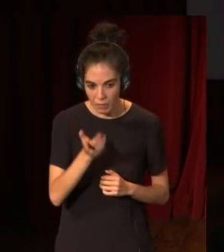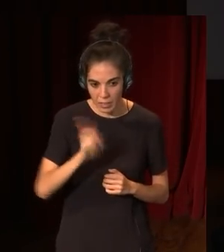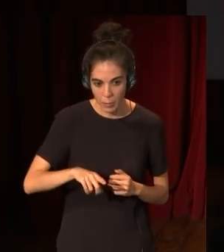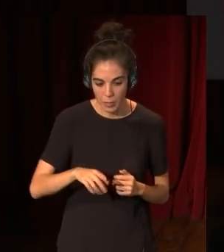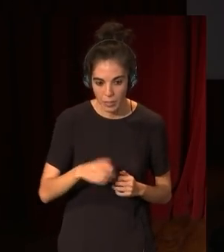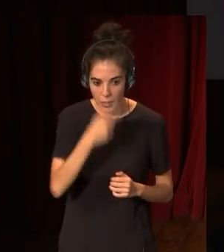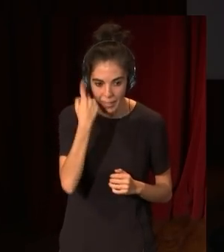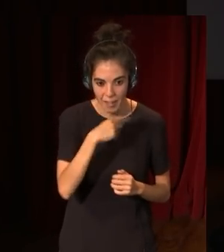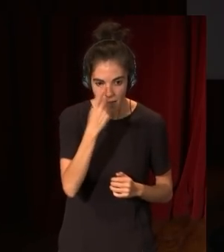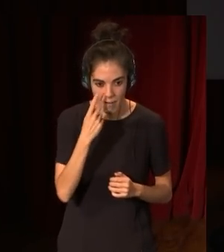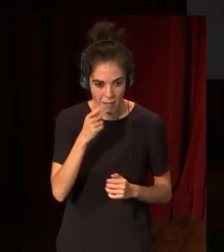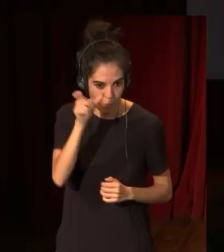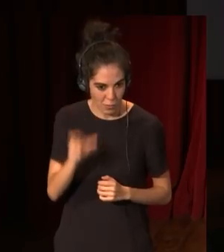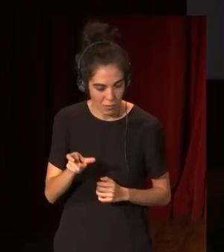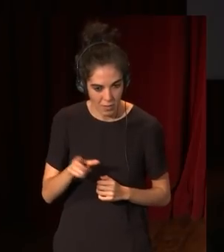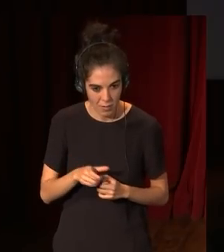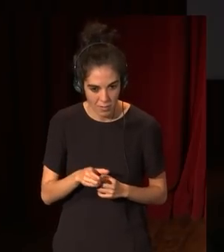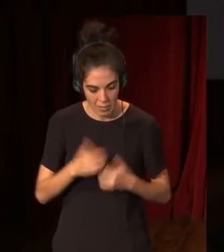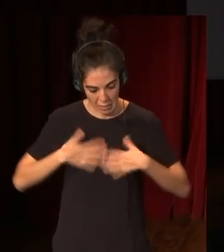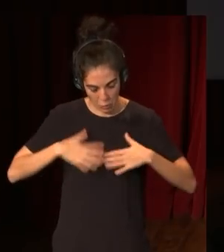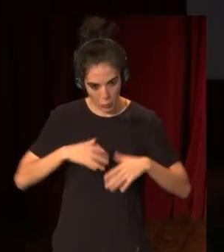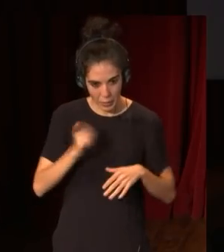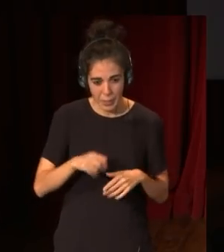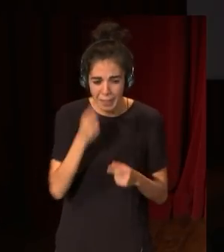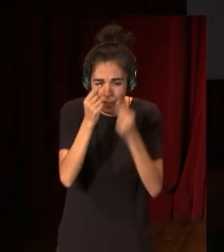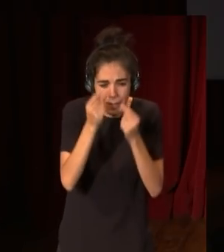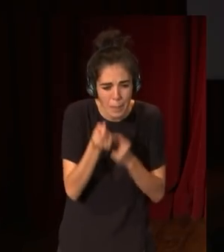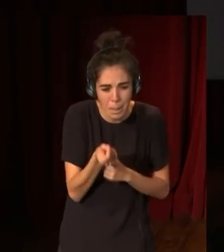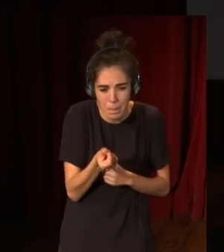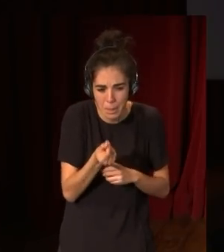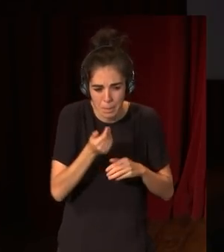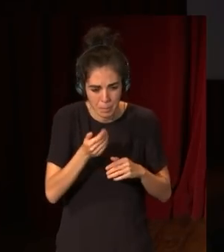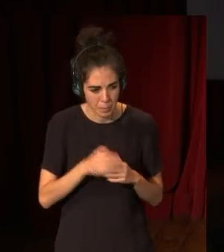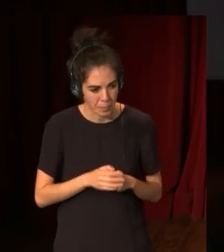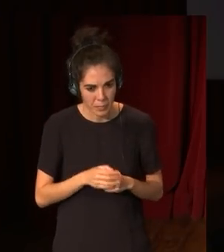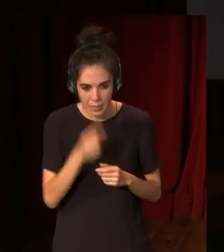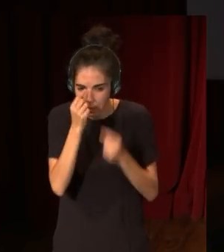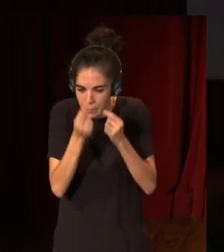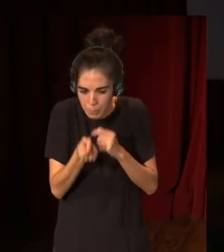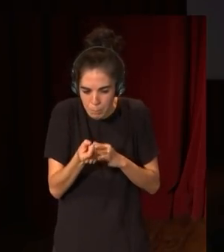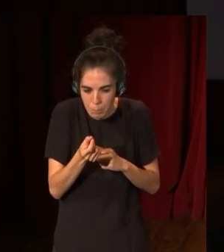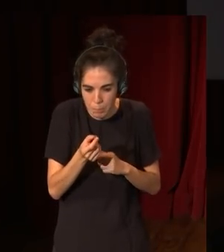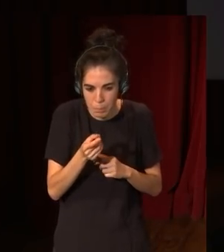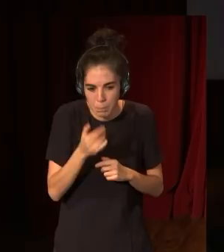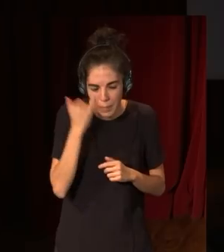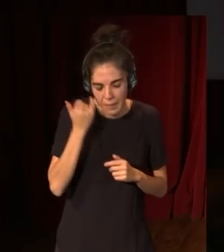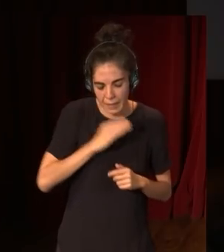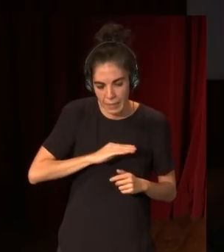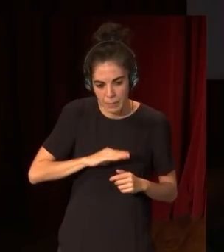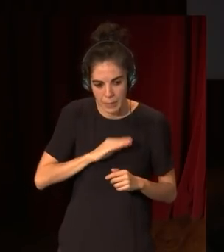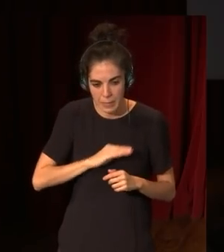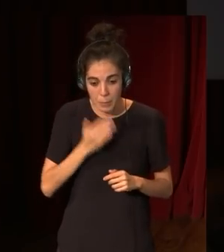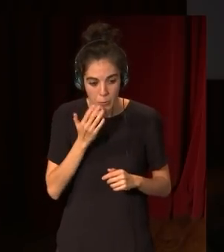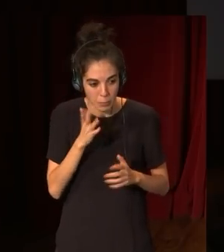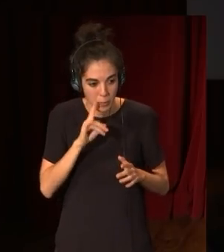rostro del personaje y de sus ropas es un detalle mínimo muy pequeño extremadamente pequeño pero que nos presenta un